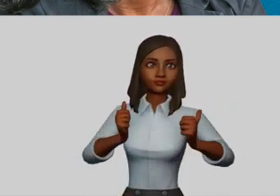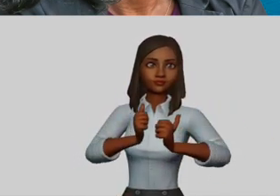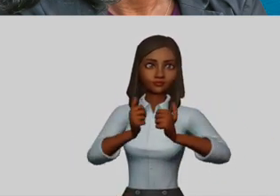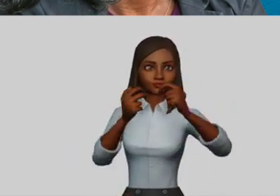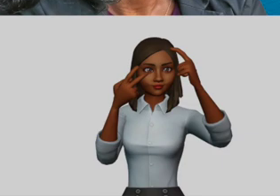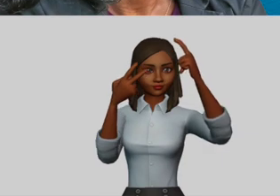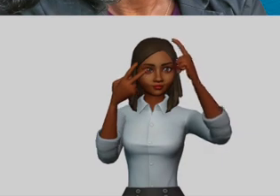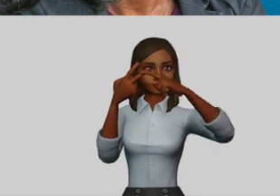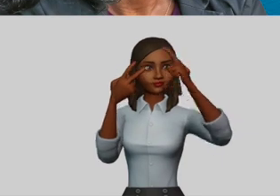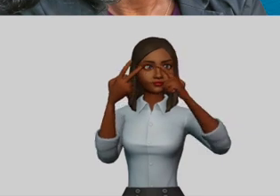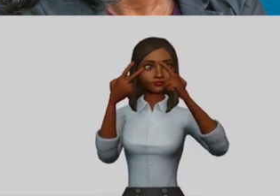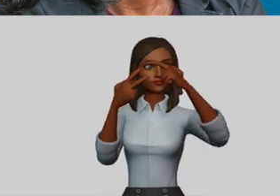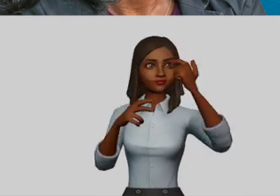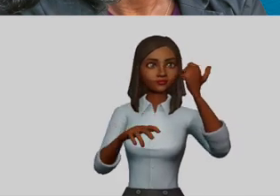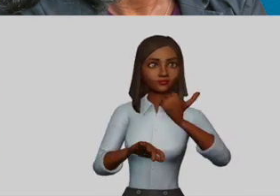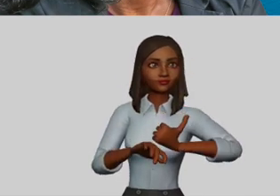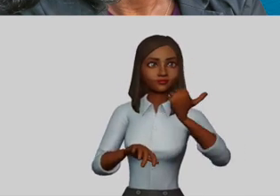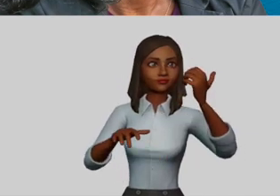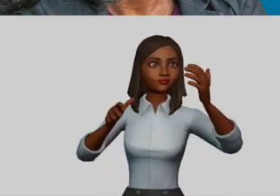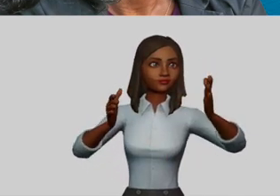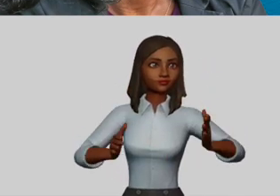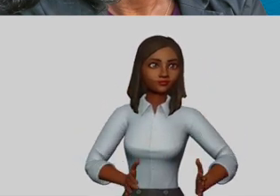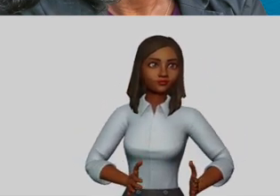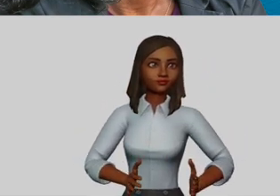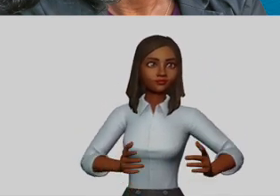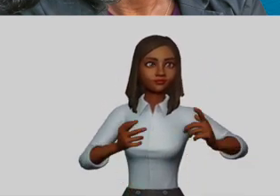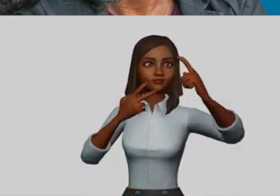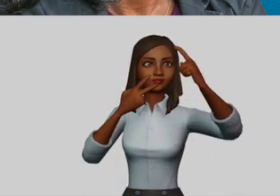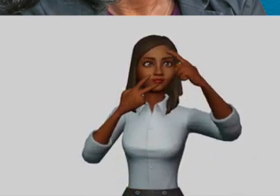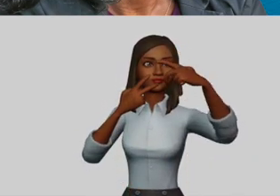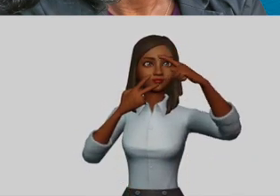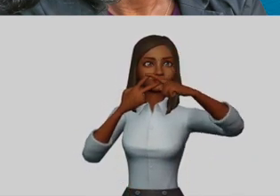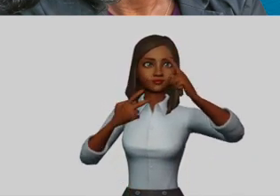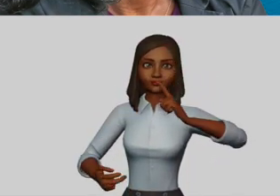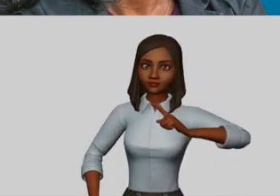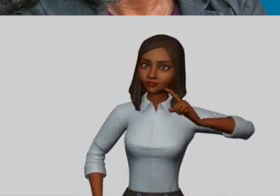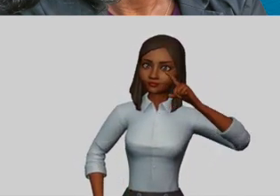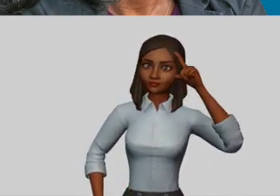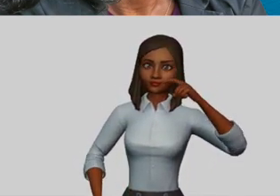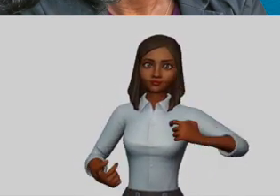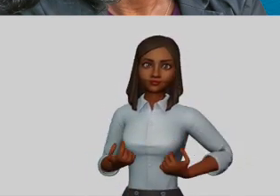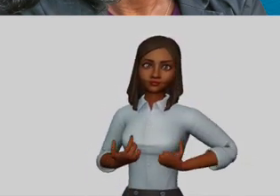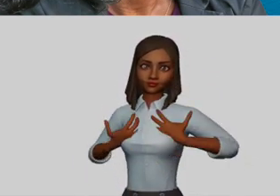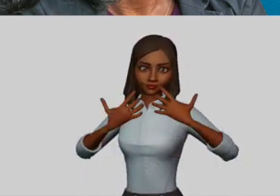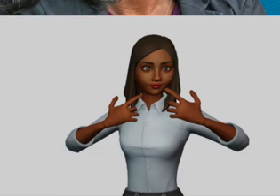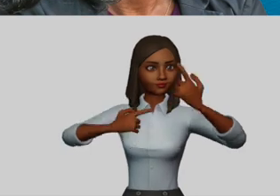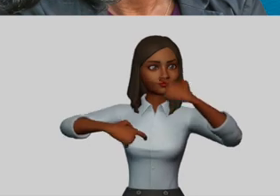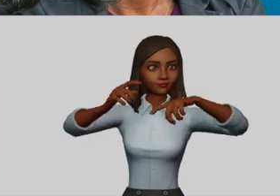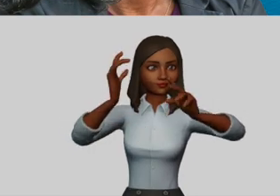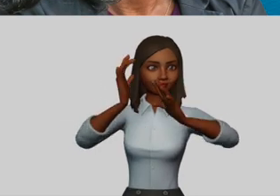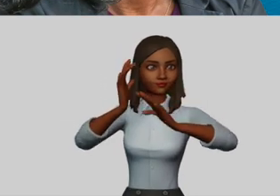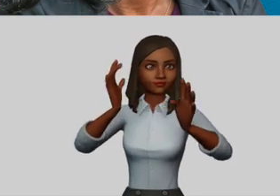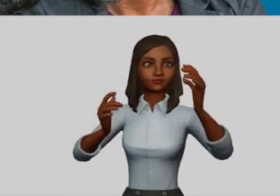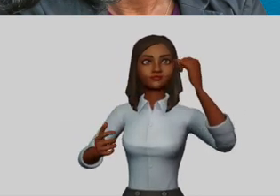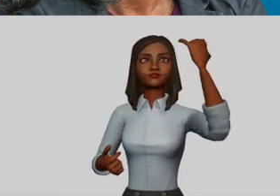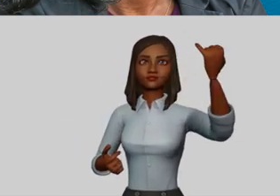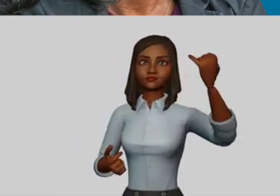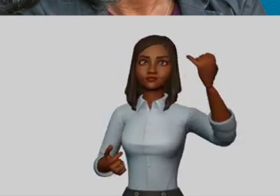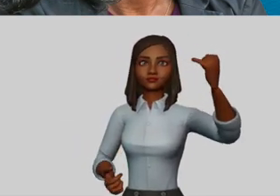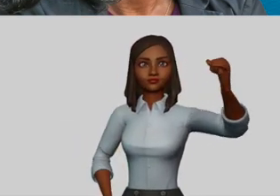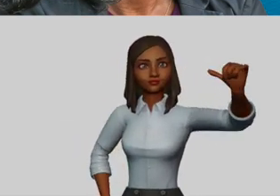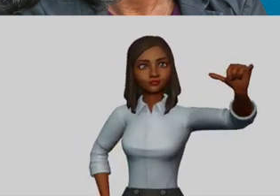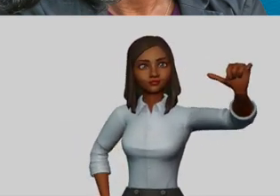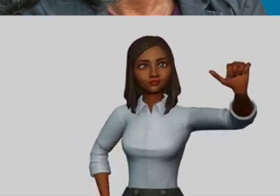de hoy, Yamillet Payano. Señores, yo estoy bendito entre mujeres. ¿Cómo están ustedes? Muy bien, muy bien. Feliz,